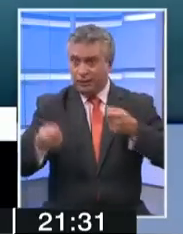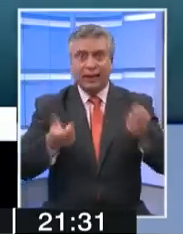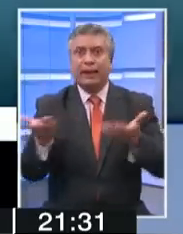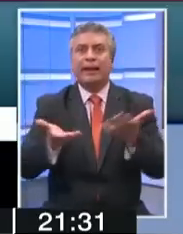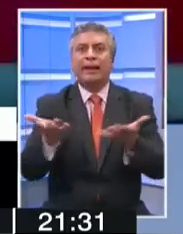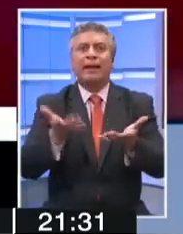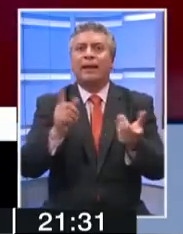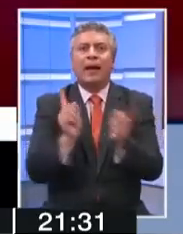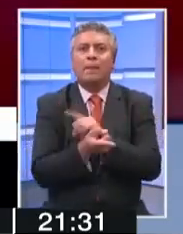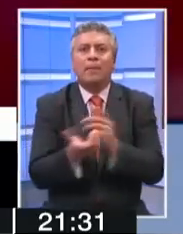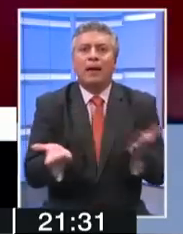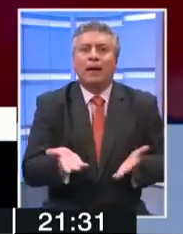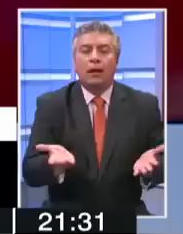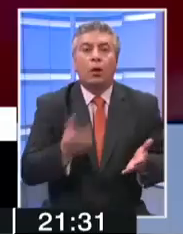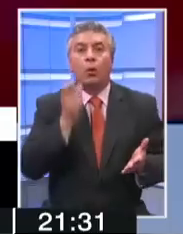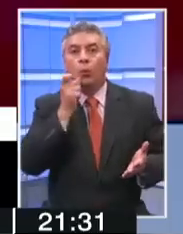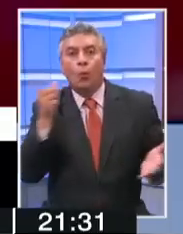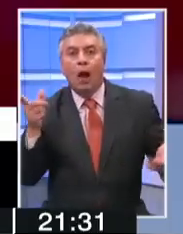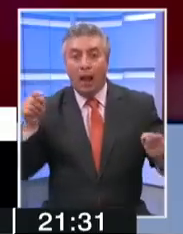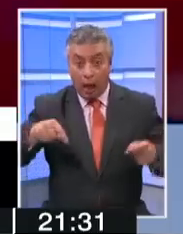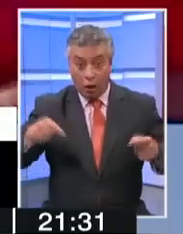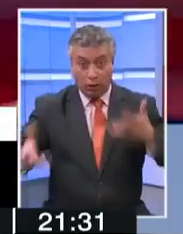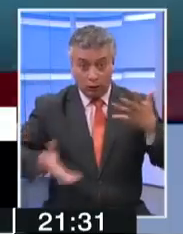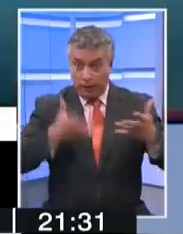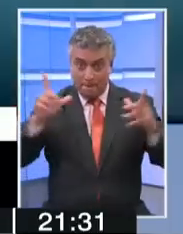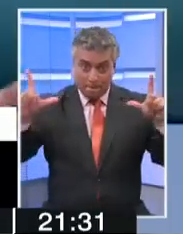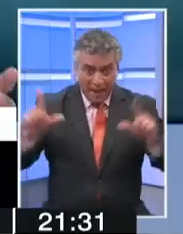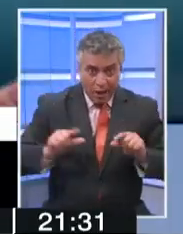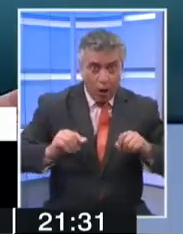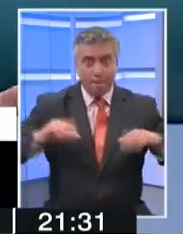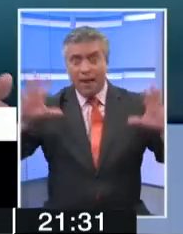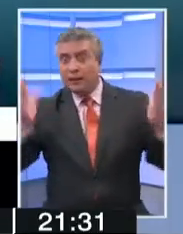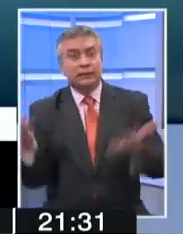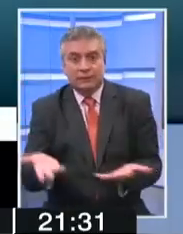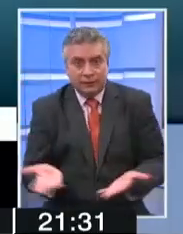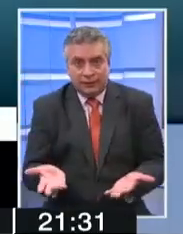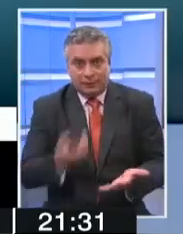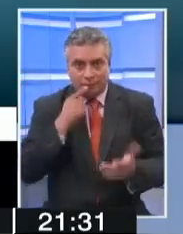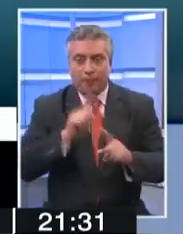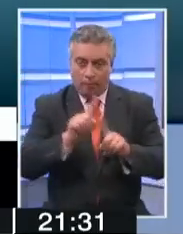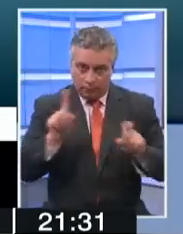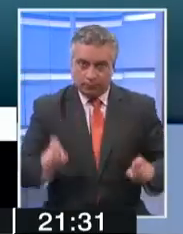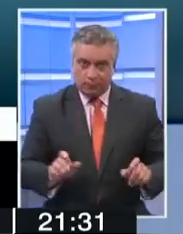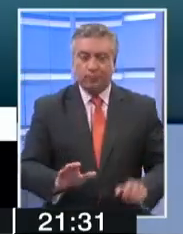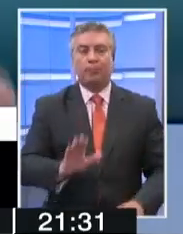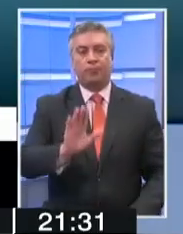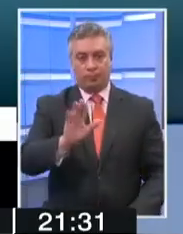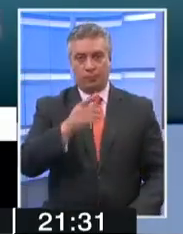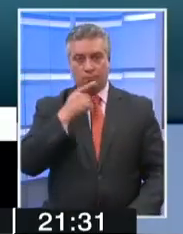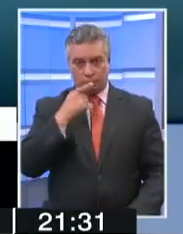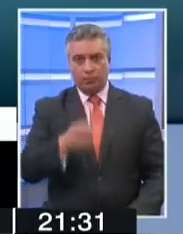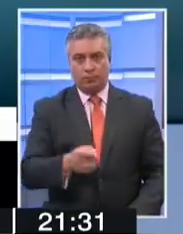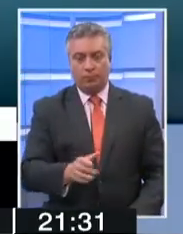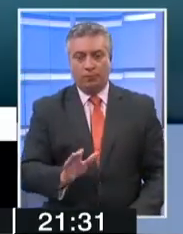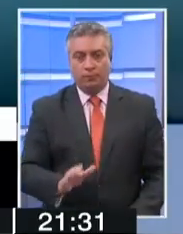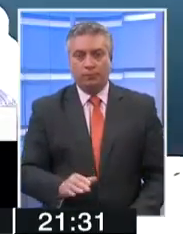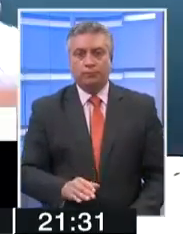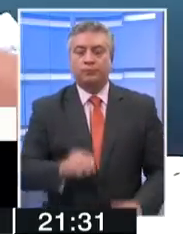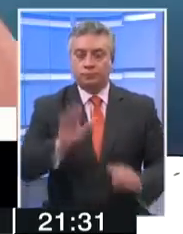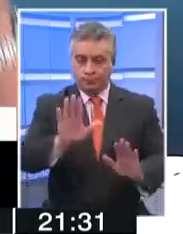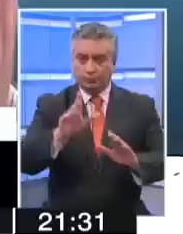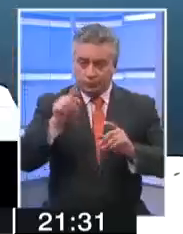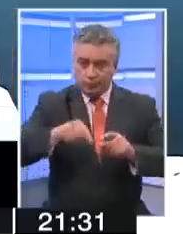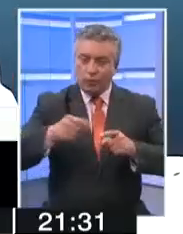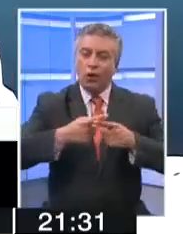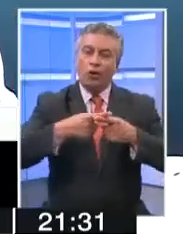entender en el fondo cuál hubiera sido el escenario a partir de un decreto de zona de catástrofe oportuno y no ahora. Es que aquí va a